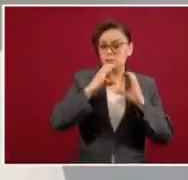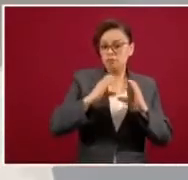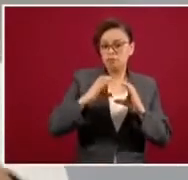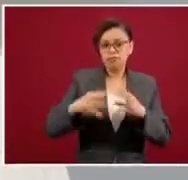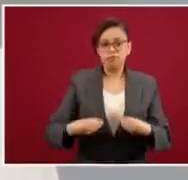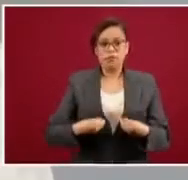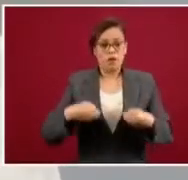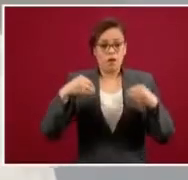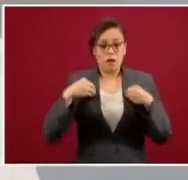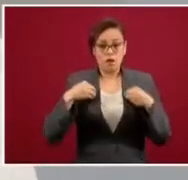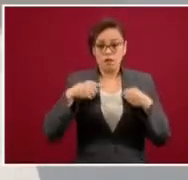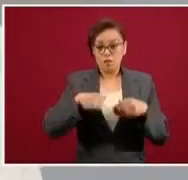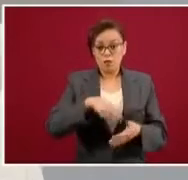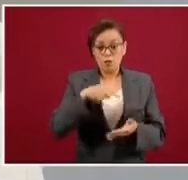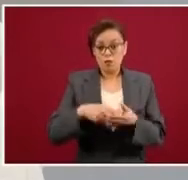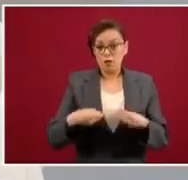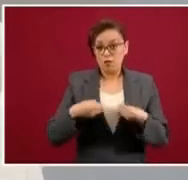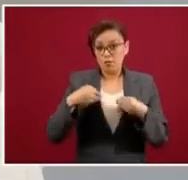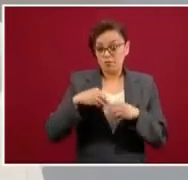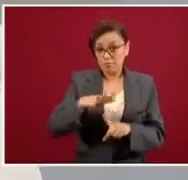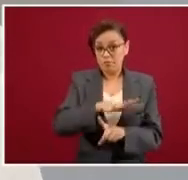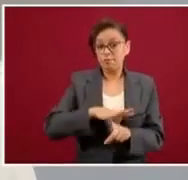las personas que habitan en su territorio.